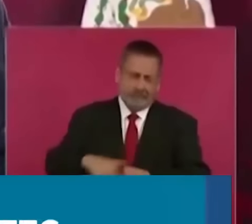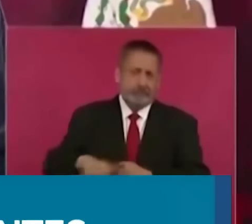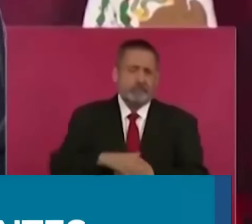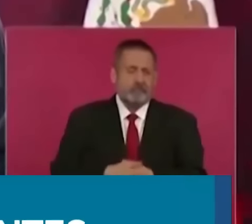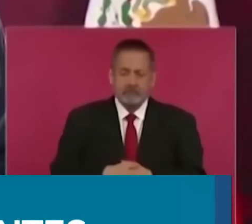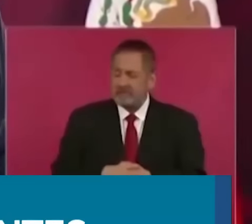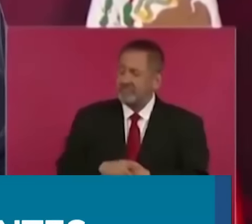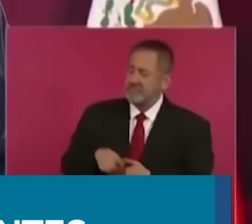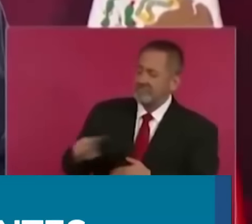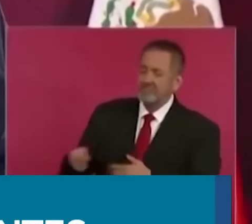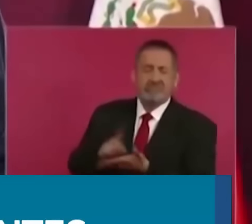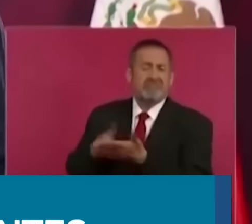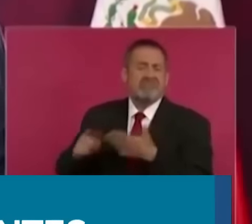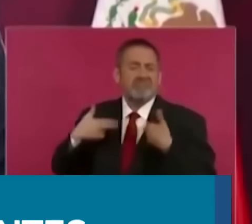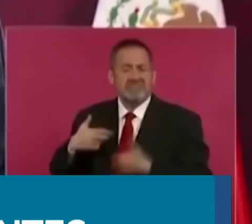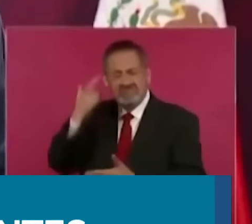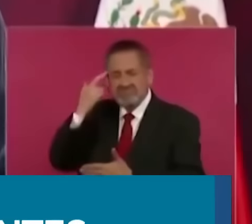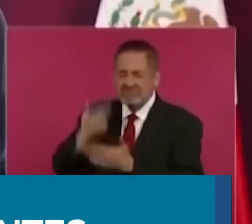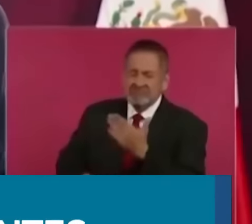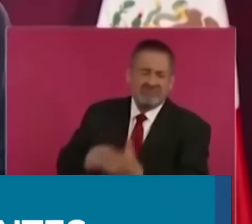violaciones a sus derechos humanos,